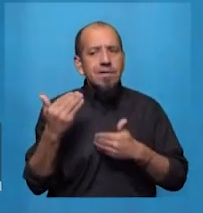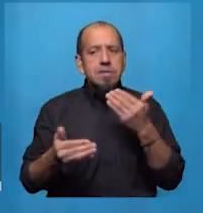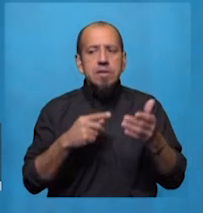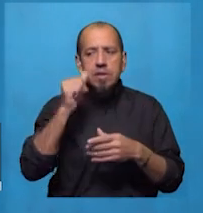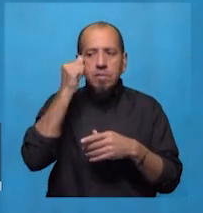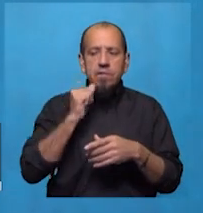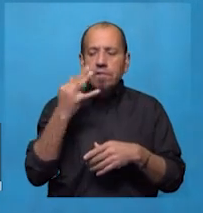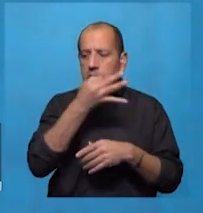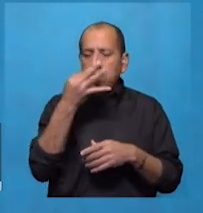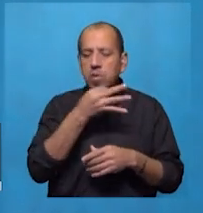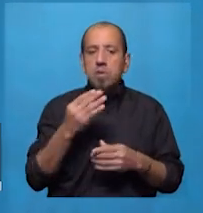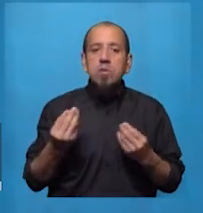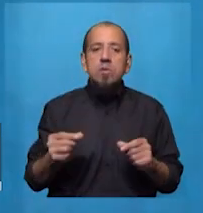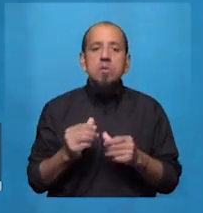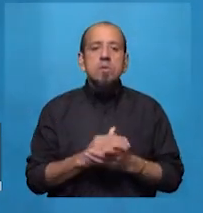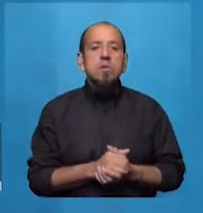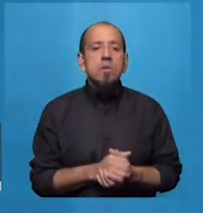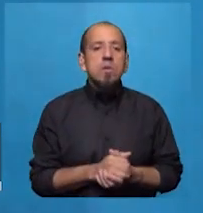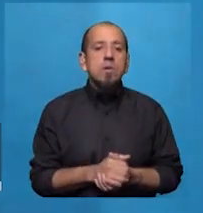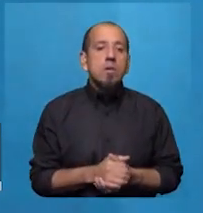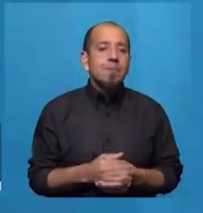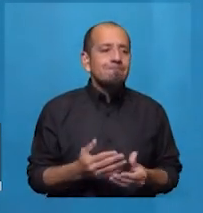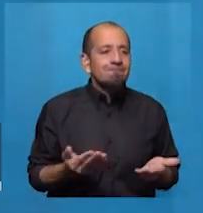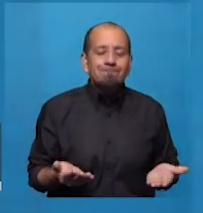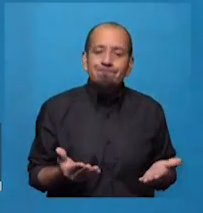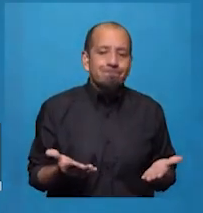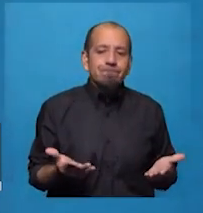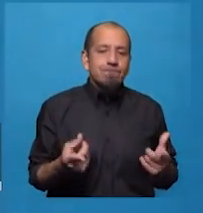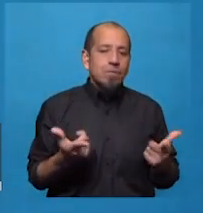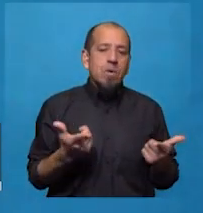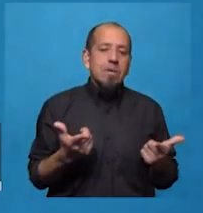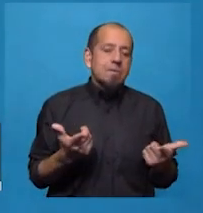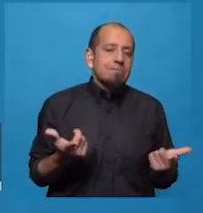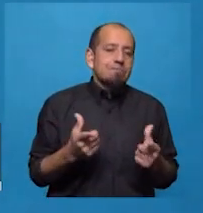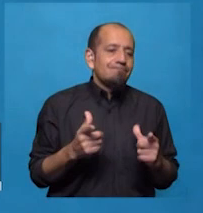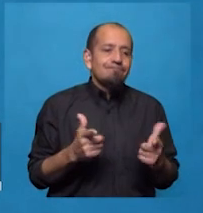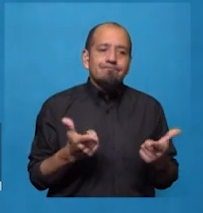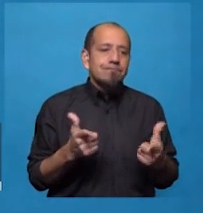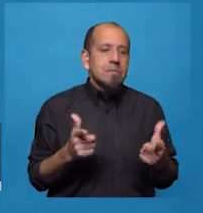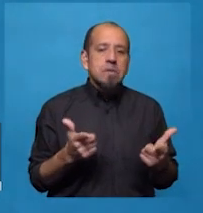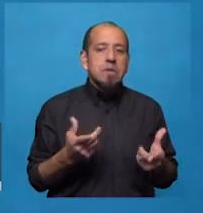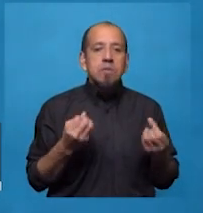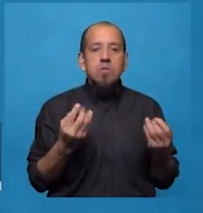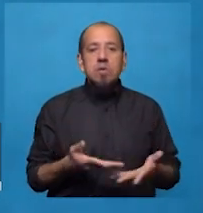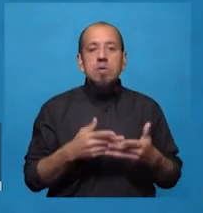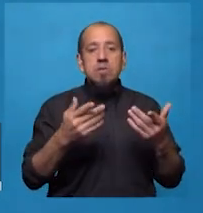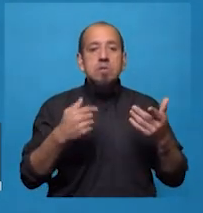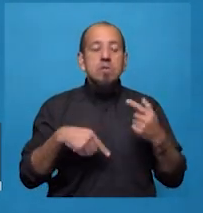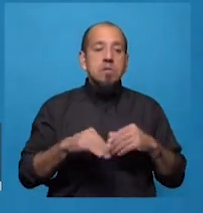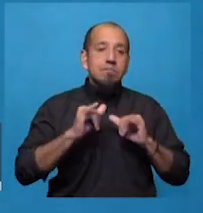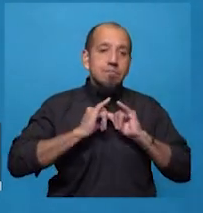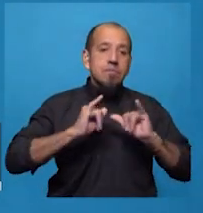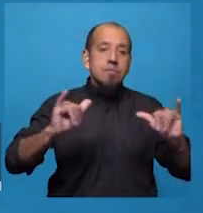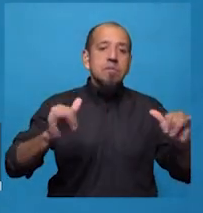narcotráfico y te soy sincero creo que no está dado ese ambiente porque estamos casi que en la vísperas de una campaña electoral